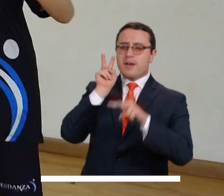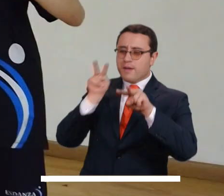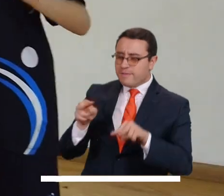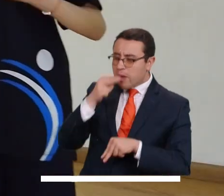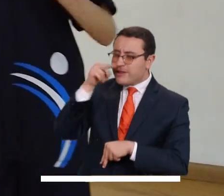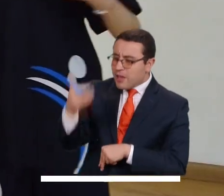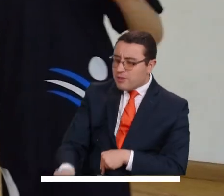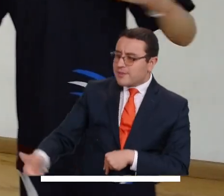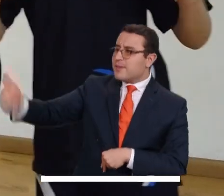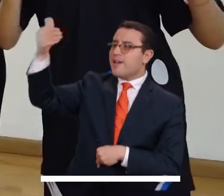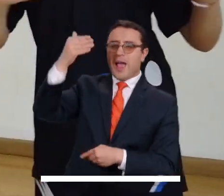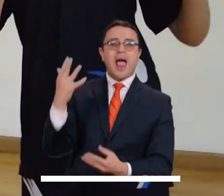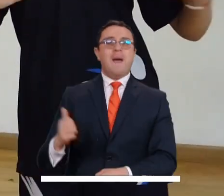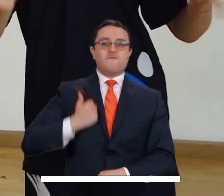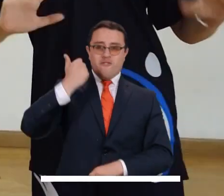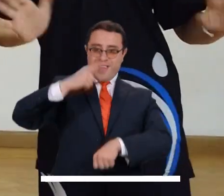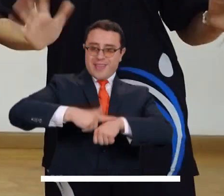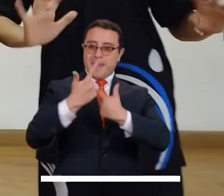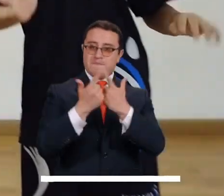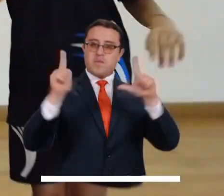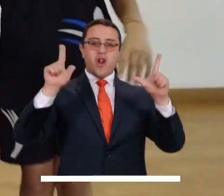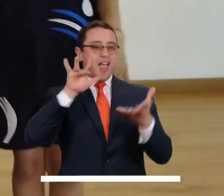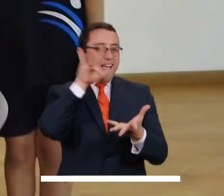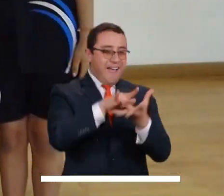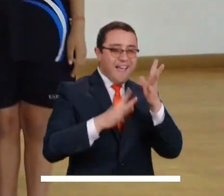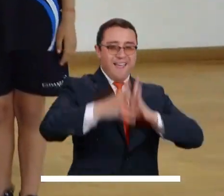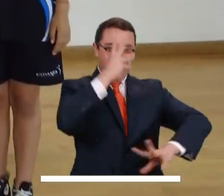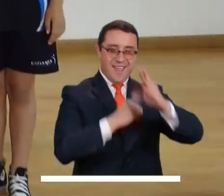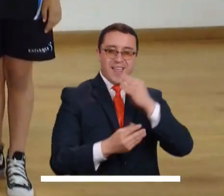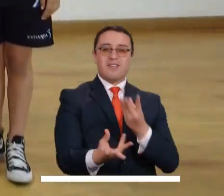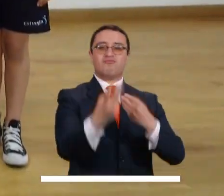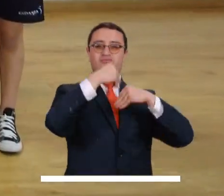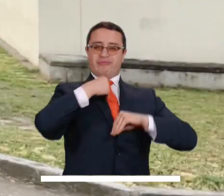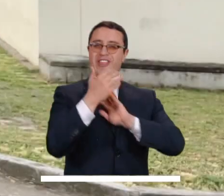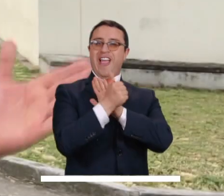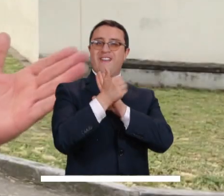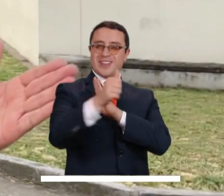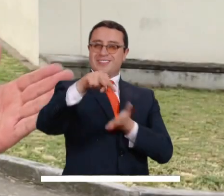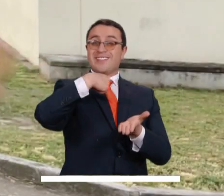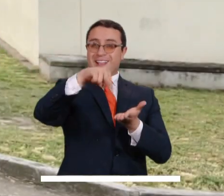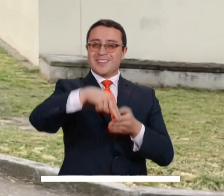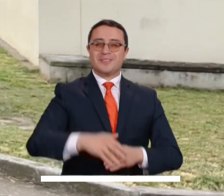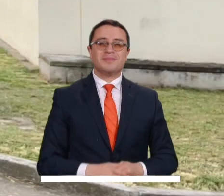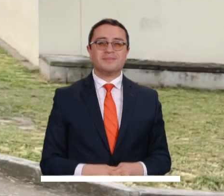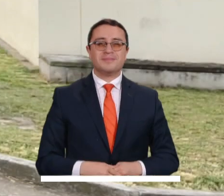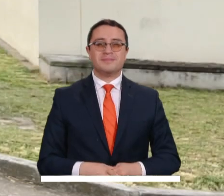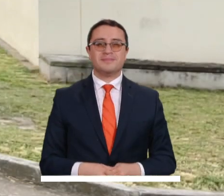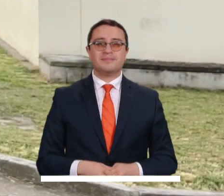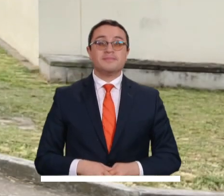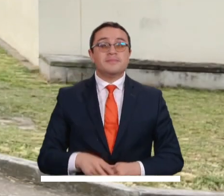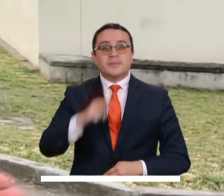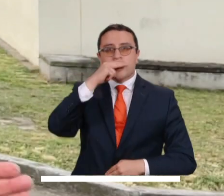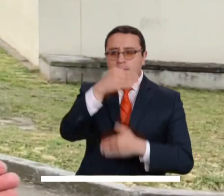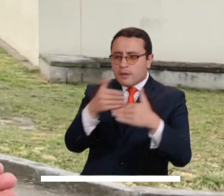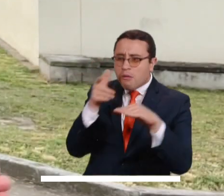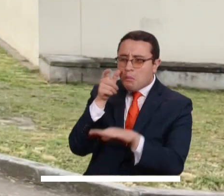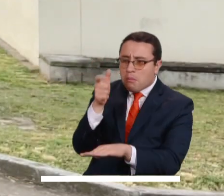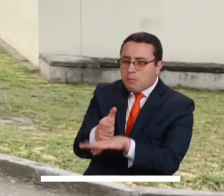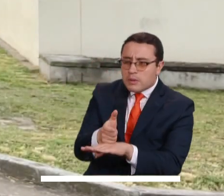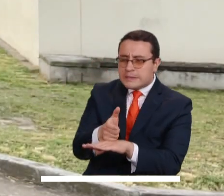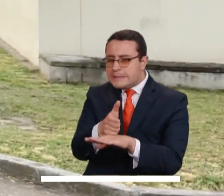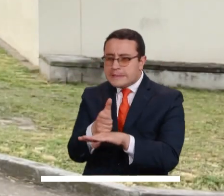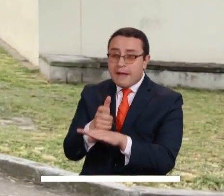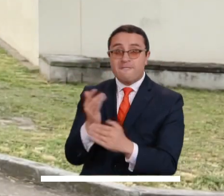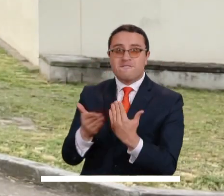niños aprovechan sanamente su tiempo libre mientras desarrollan sus habilidades en la danza. Seguir el paso a estos talentosos niños no es tarea